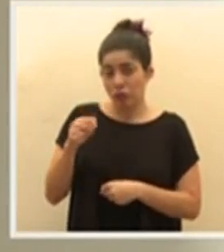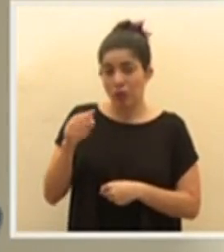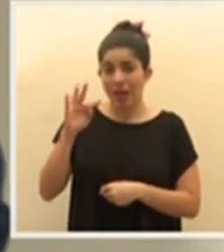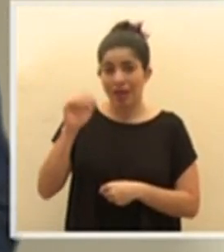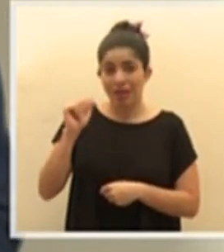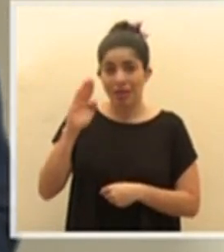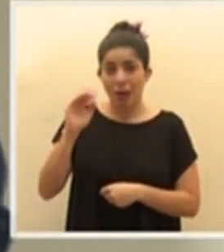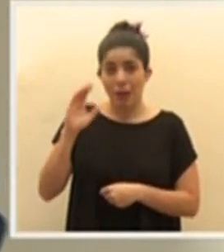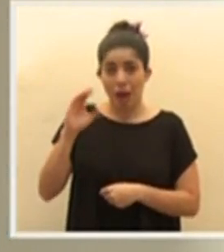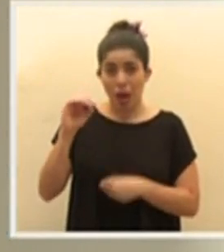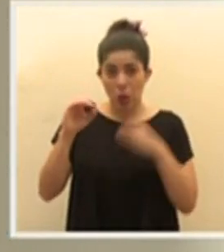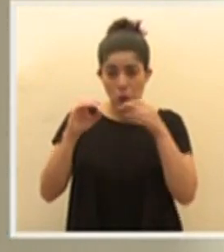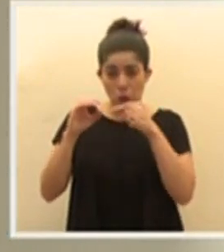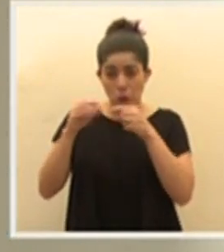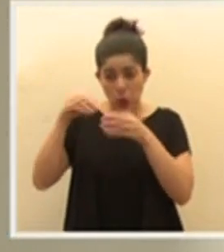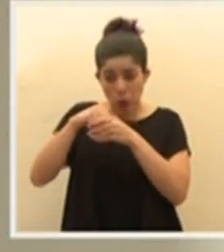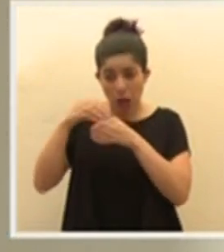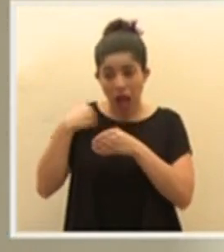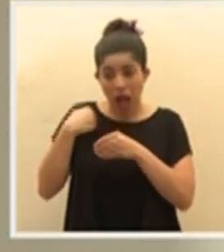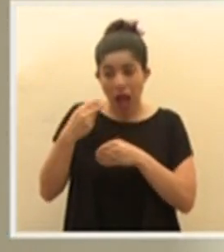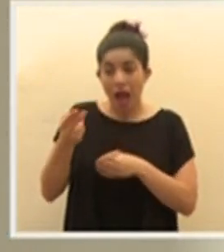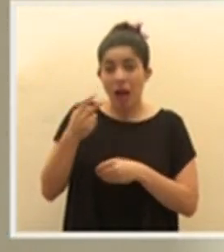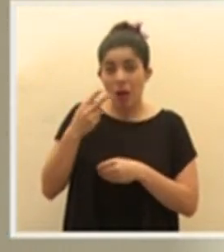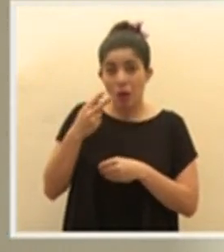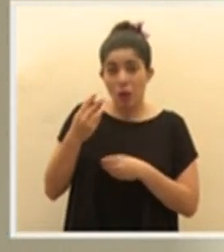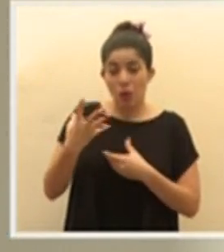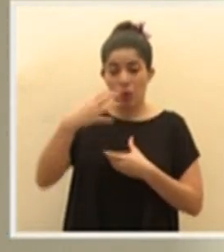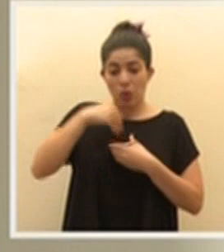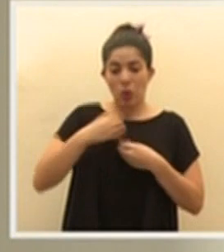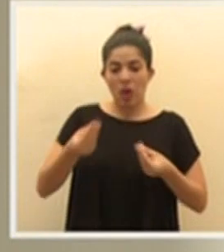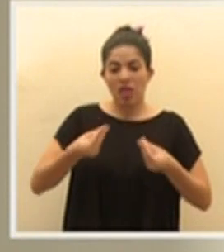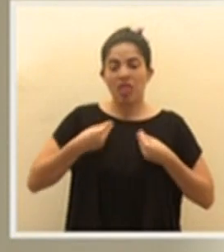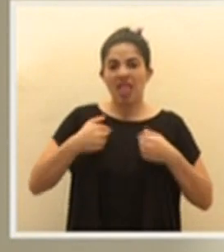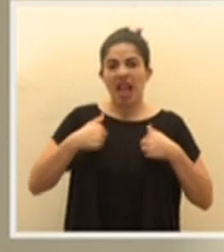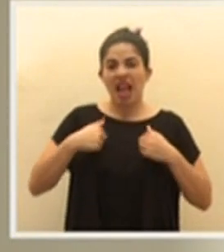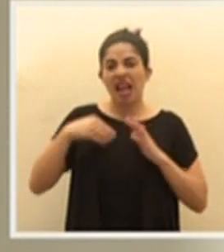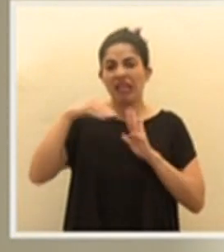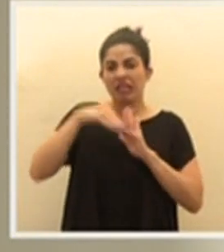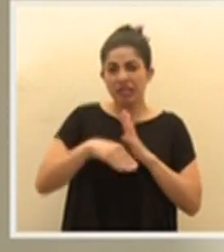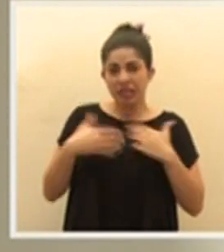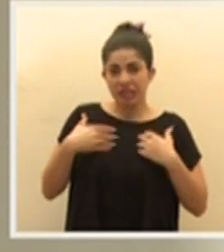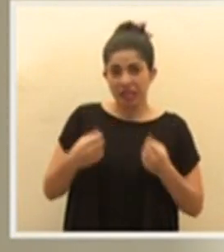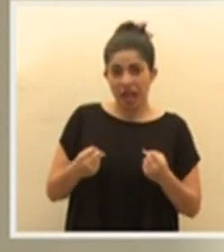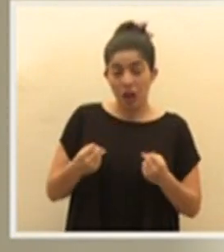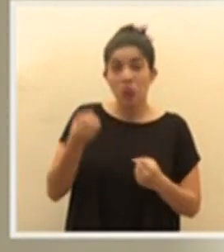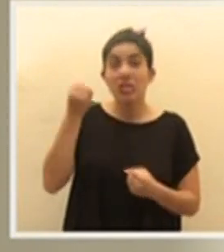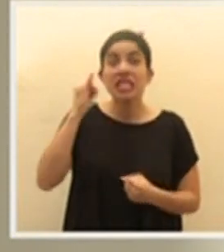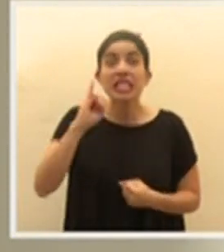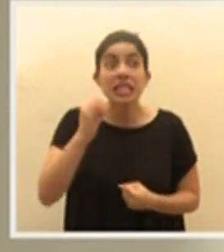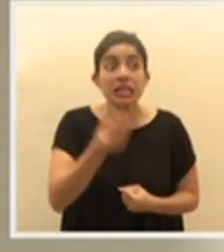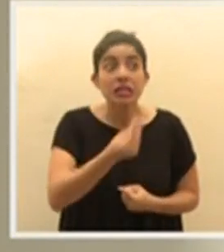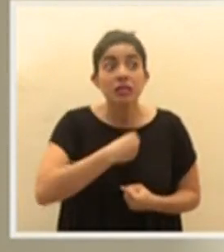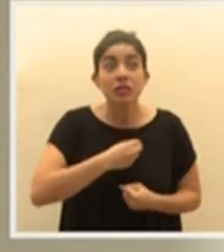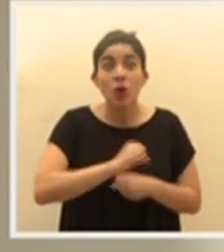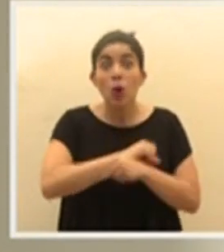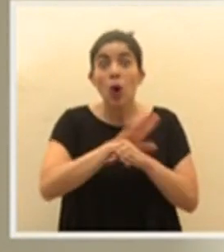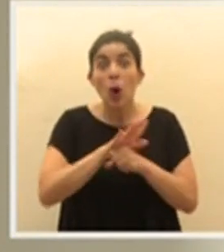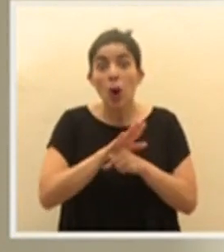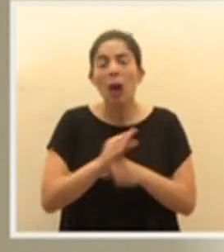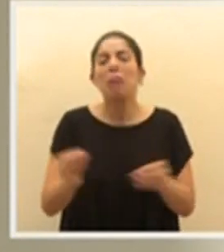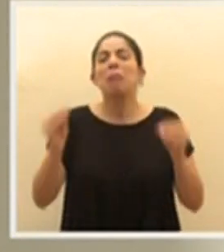tabaco que pueden complicarse aún más cuando hay un contagio por